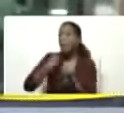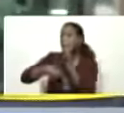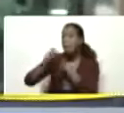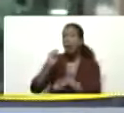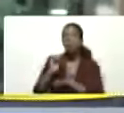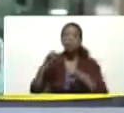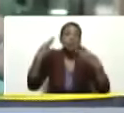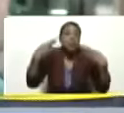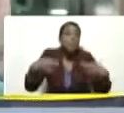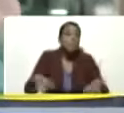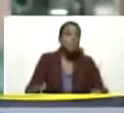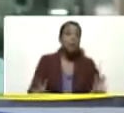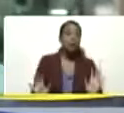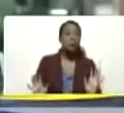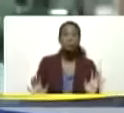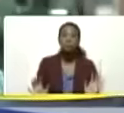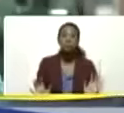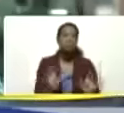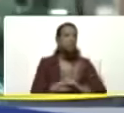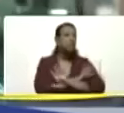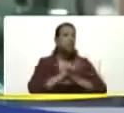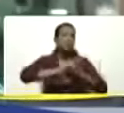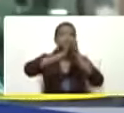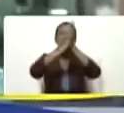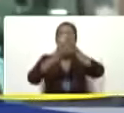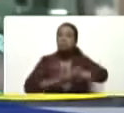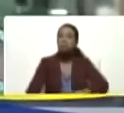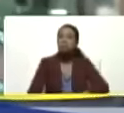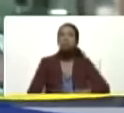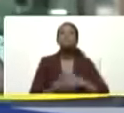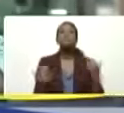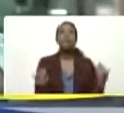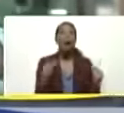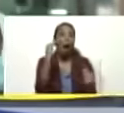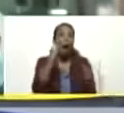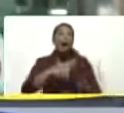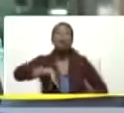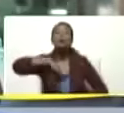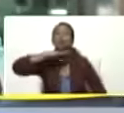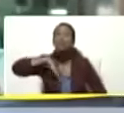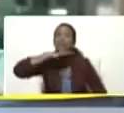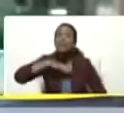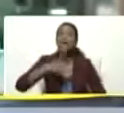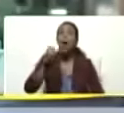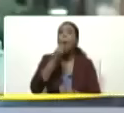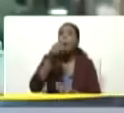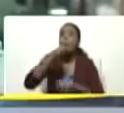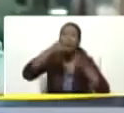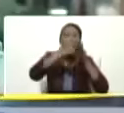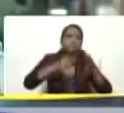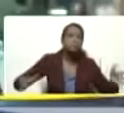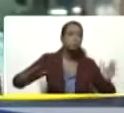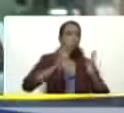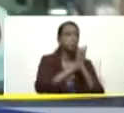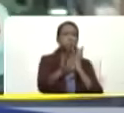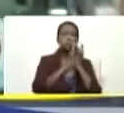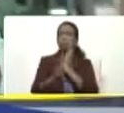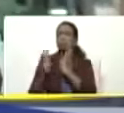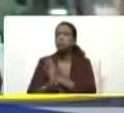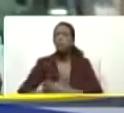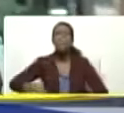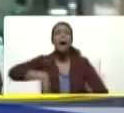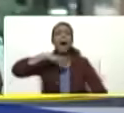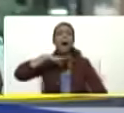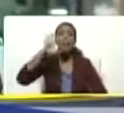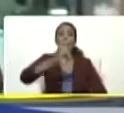en el mercado y punto. Tenemos los niveles de abastecimiento más